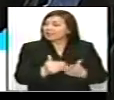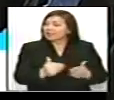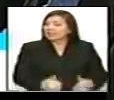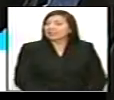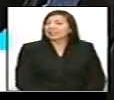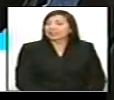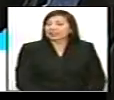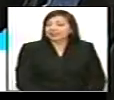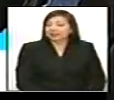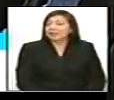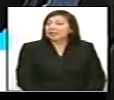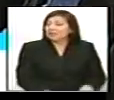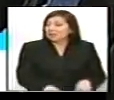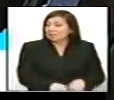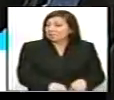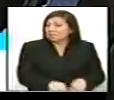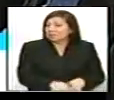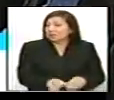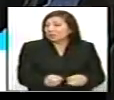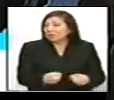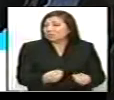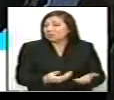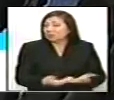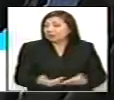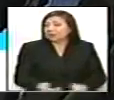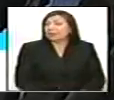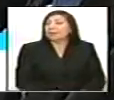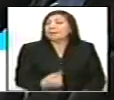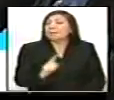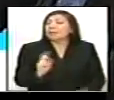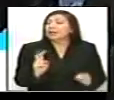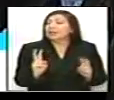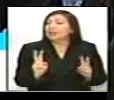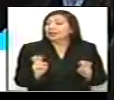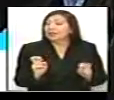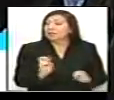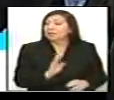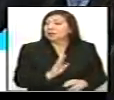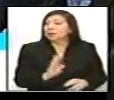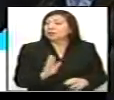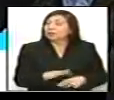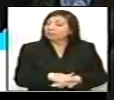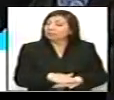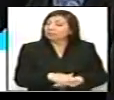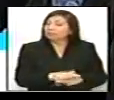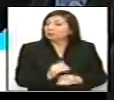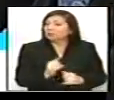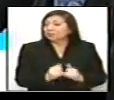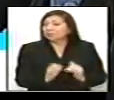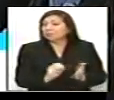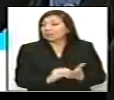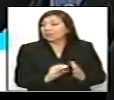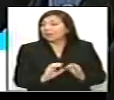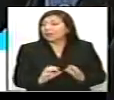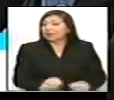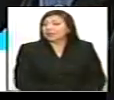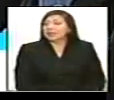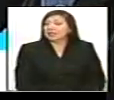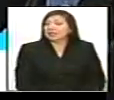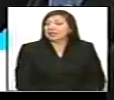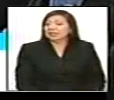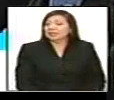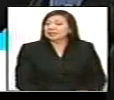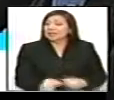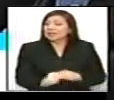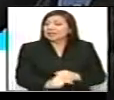Entonces, también creo que sirve como data para el tema que ustedes están tratando, que es un tema tan delicado e importante, veo, de